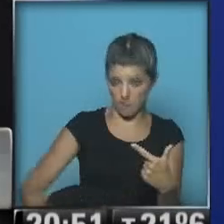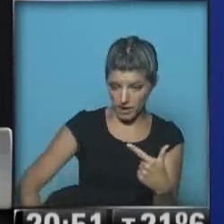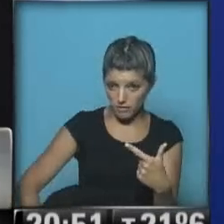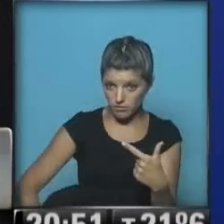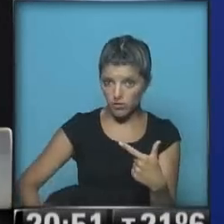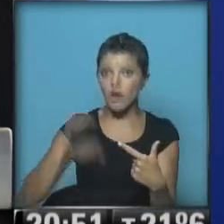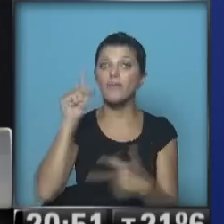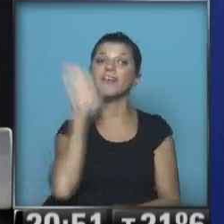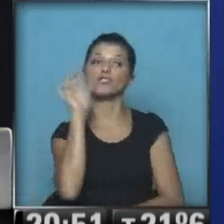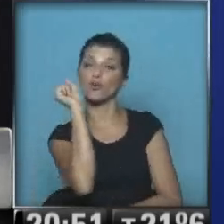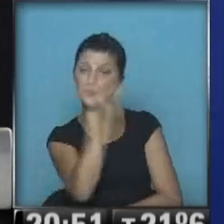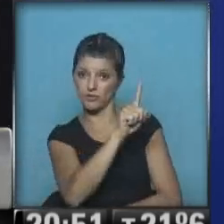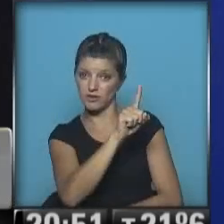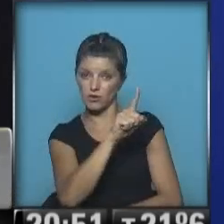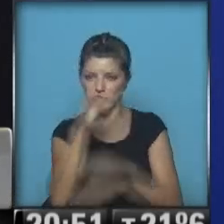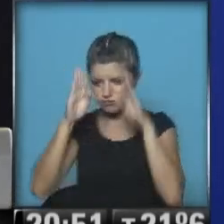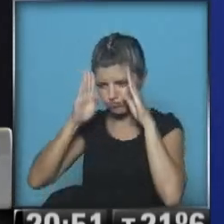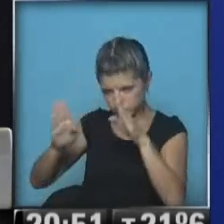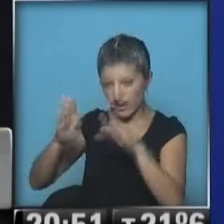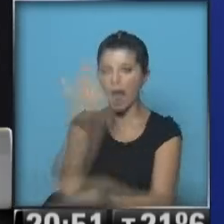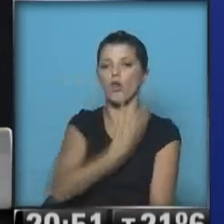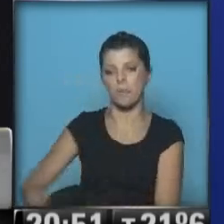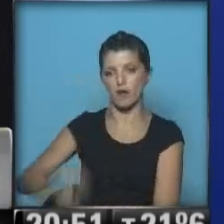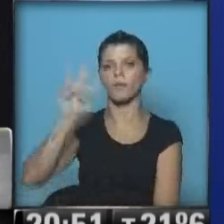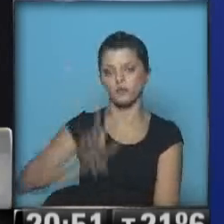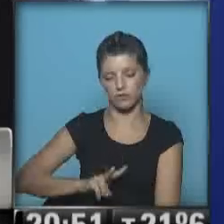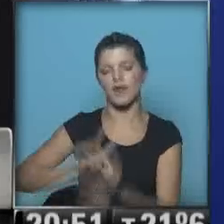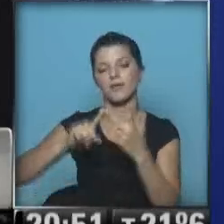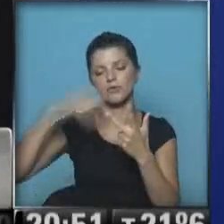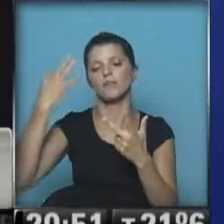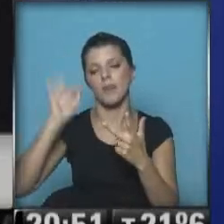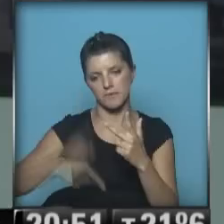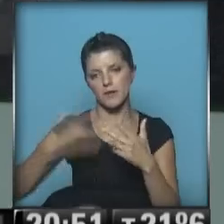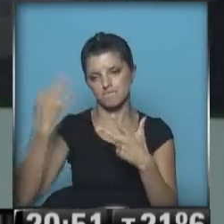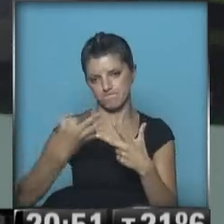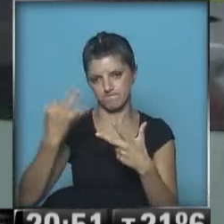Estados Unidos tiene en la mira al gobierno de Venezuela, tampoco cabe la menor duda.